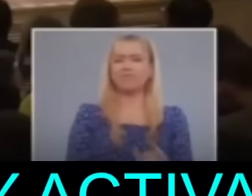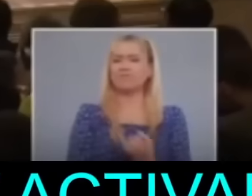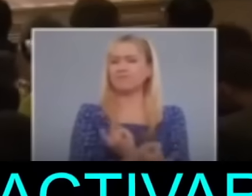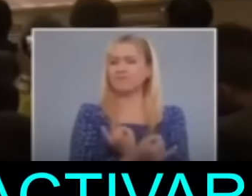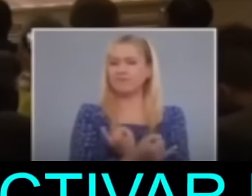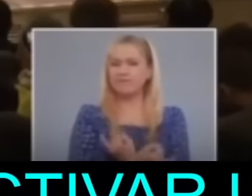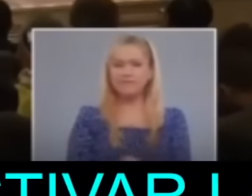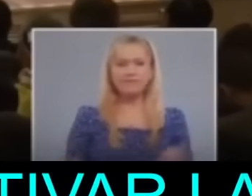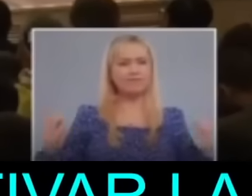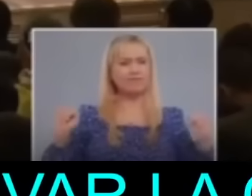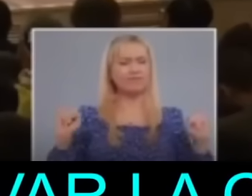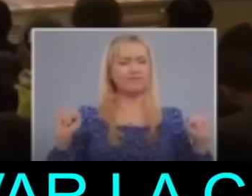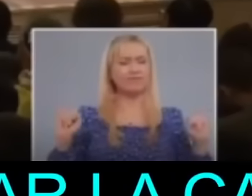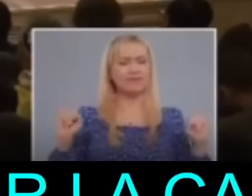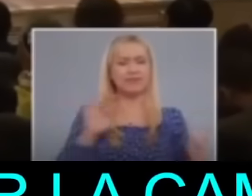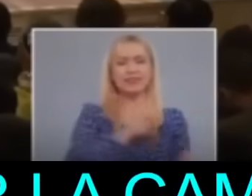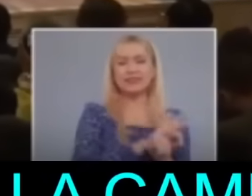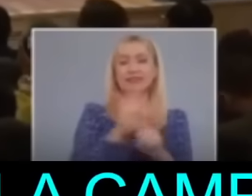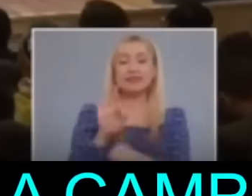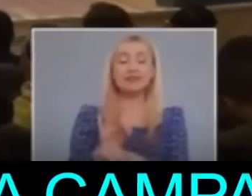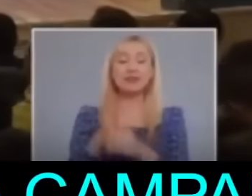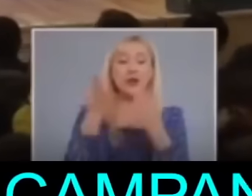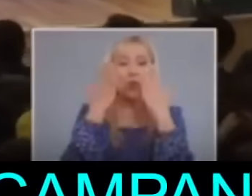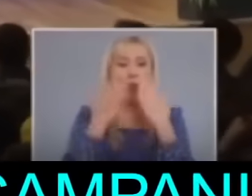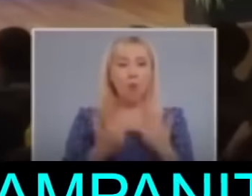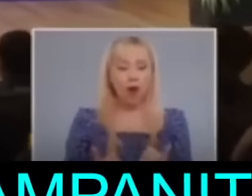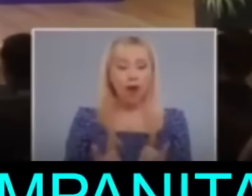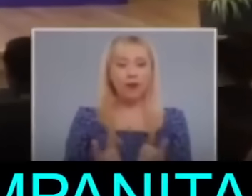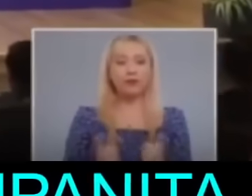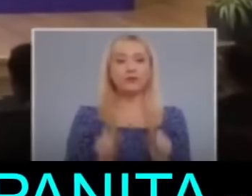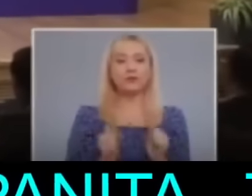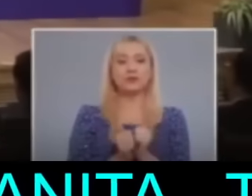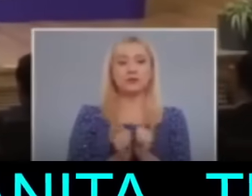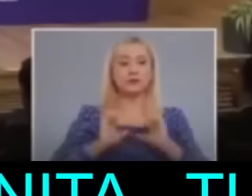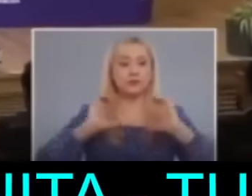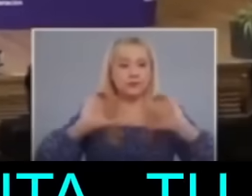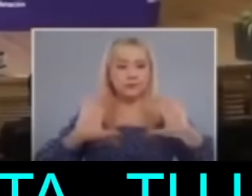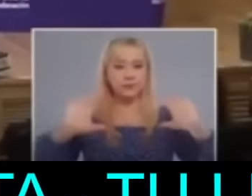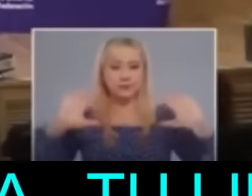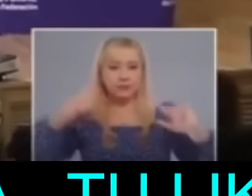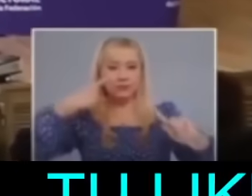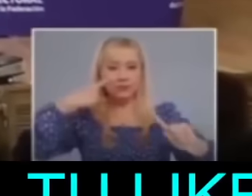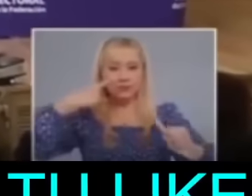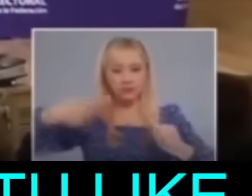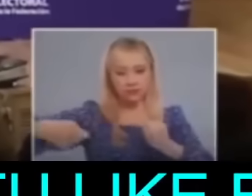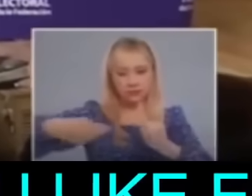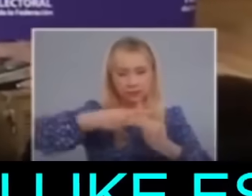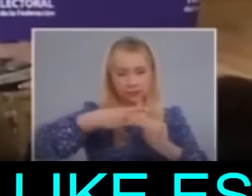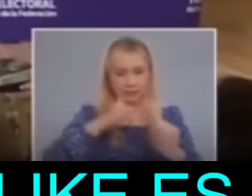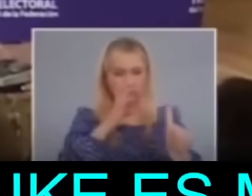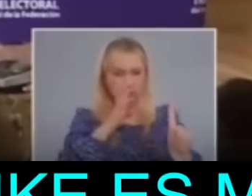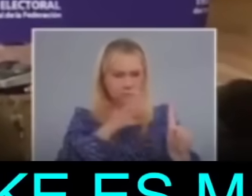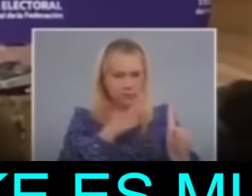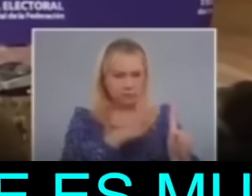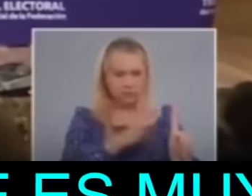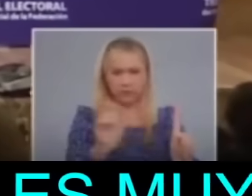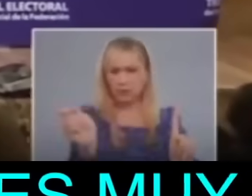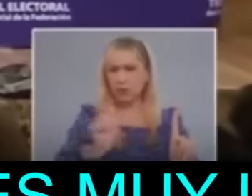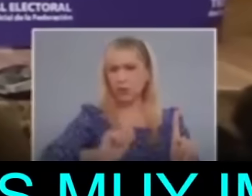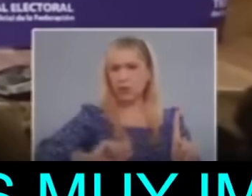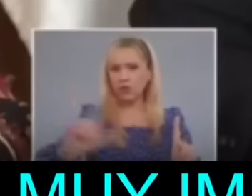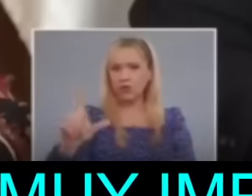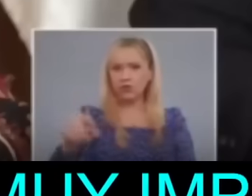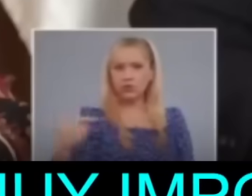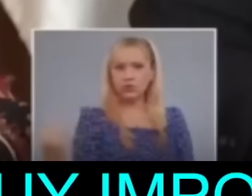imparciales prudentes objetivos profesionales y empáticos con las